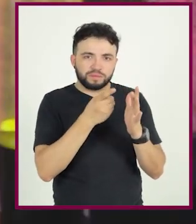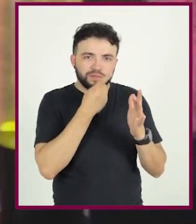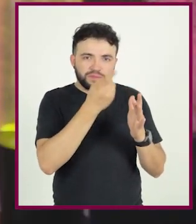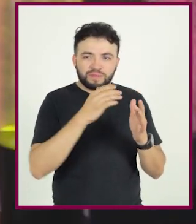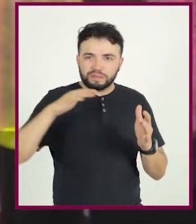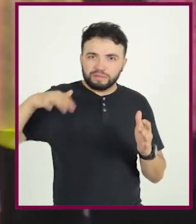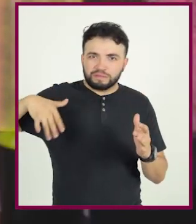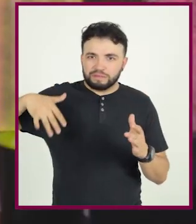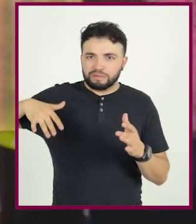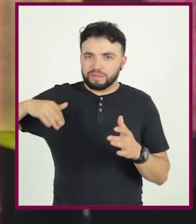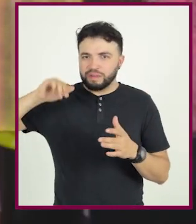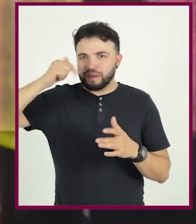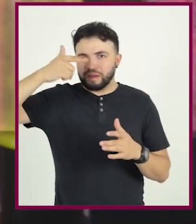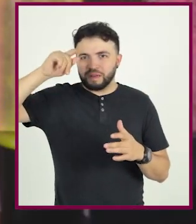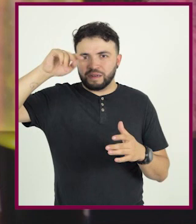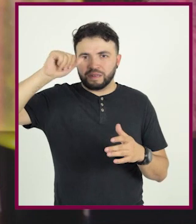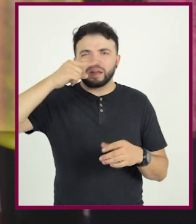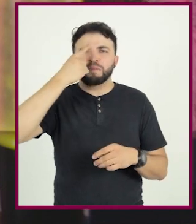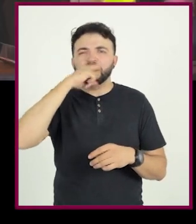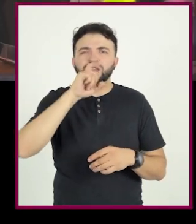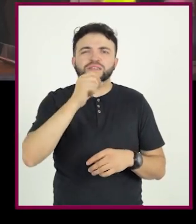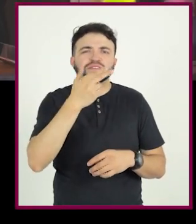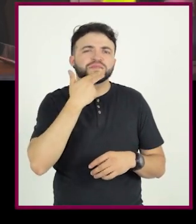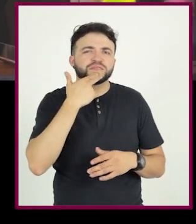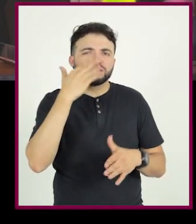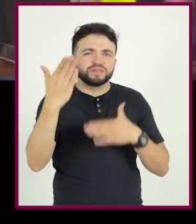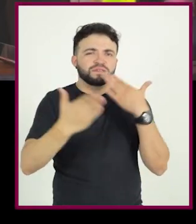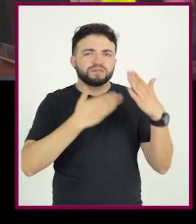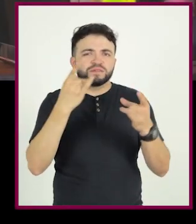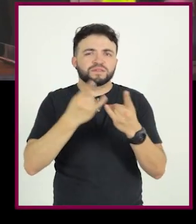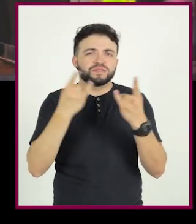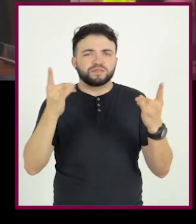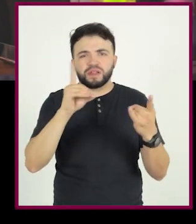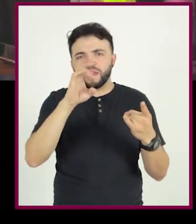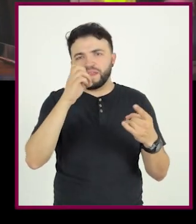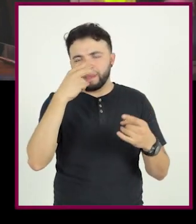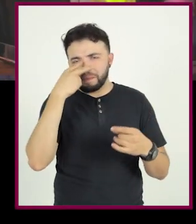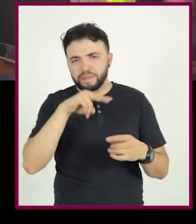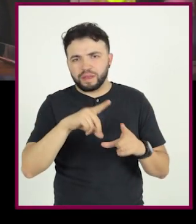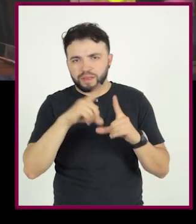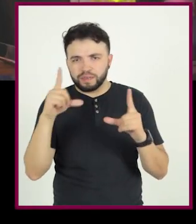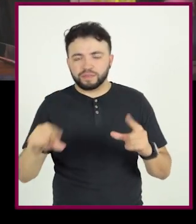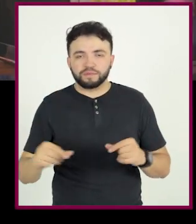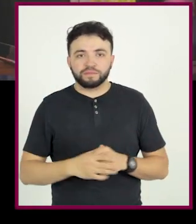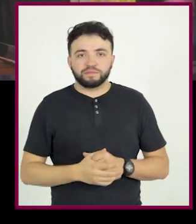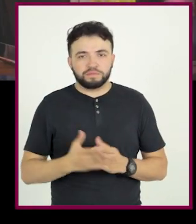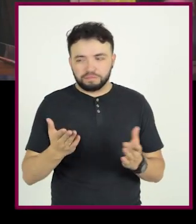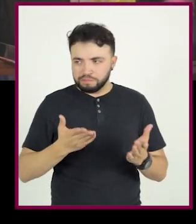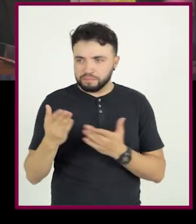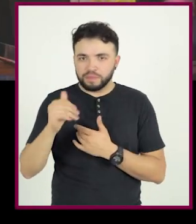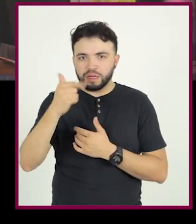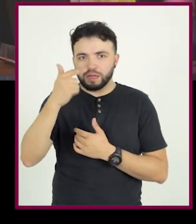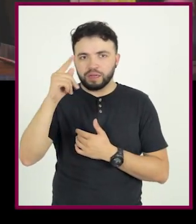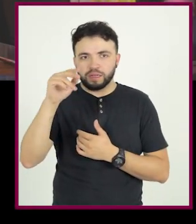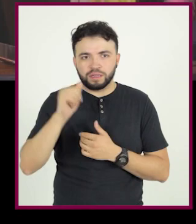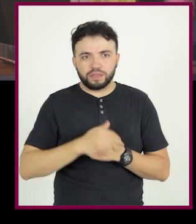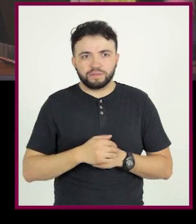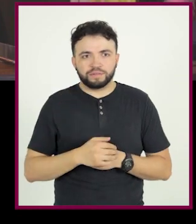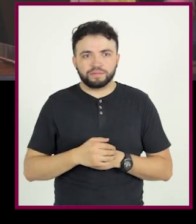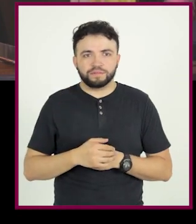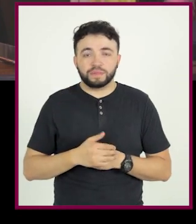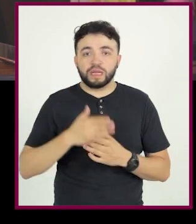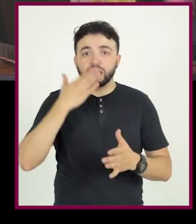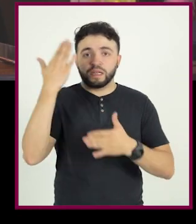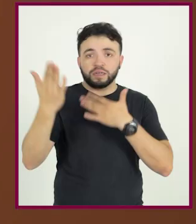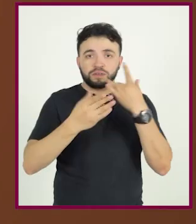los 4 puntos que mencionaba Agatha al inicio y a partir de la pregunta, ¿para qué sirve estudiar Historia de México? Adelante, querida